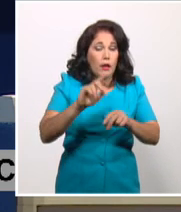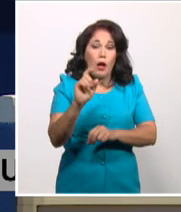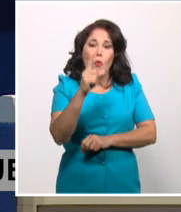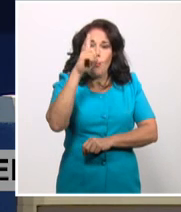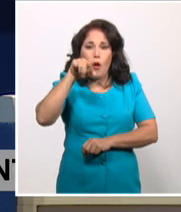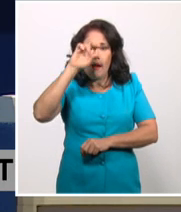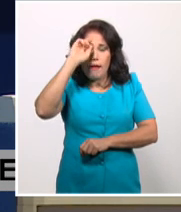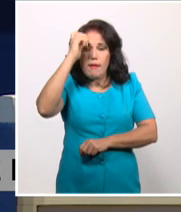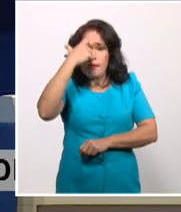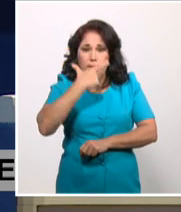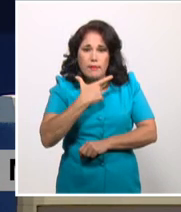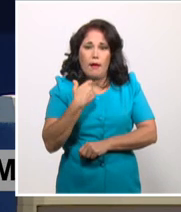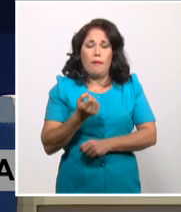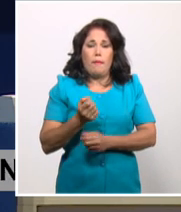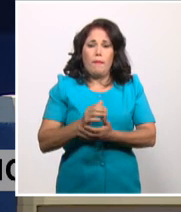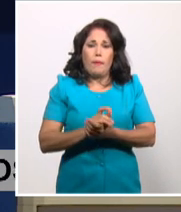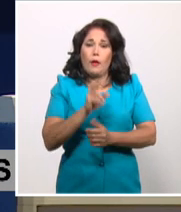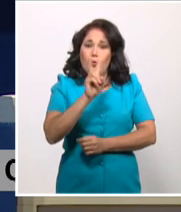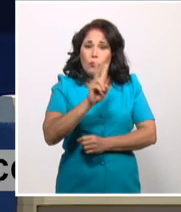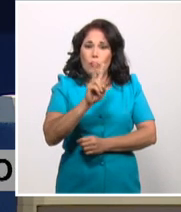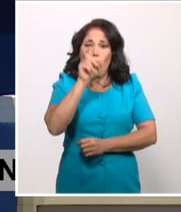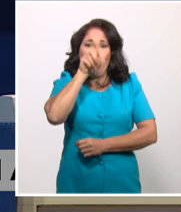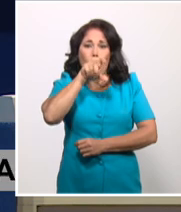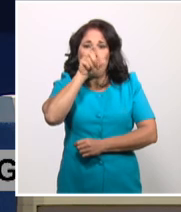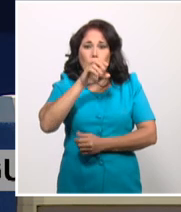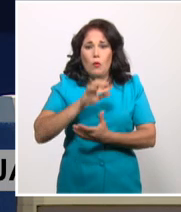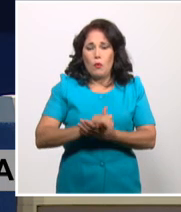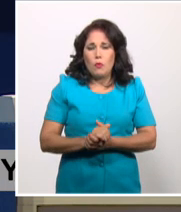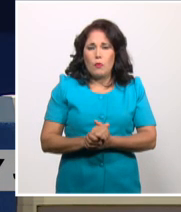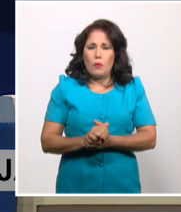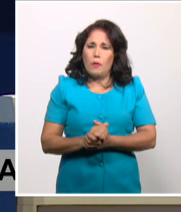Lisa, 2 al Cotorro,